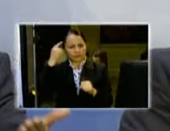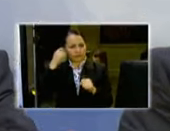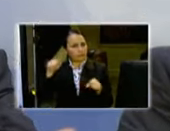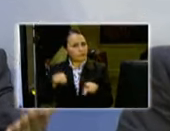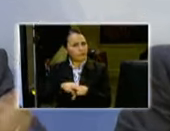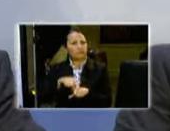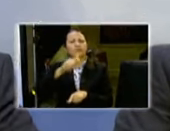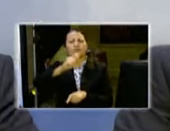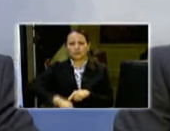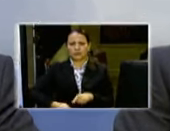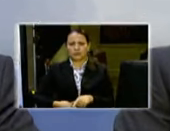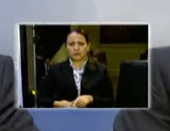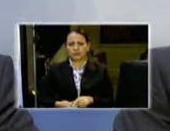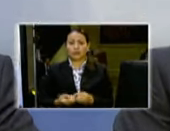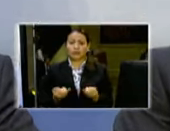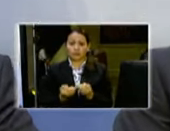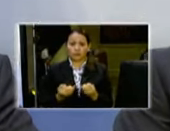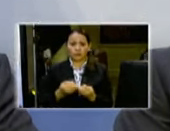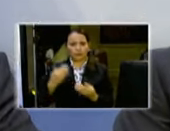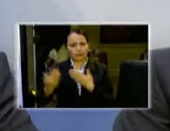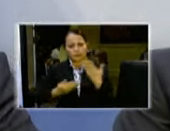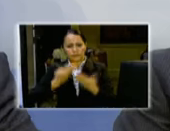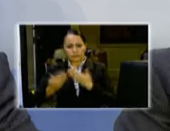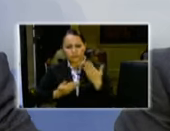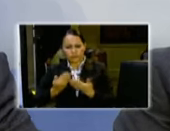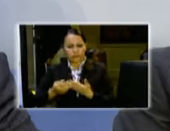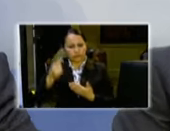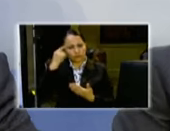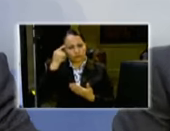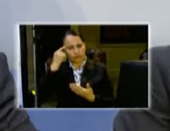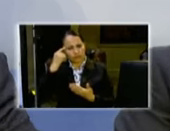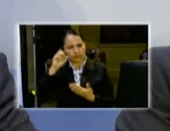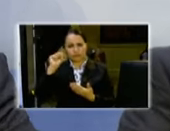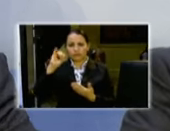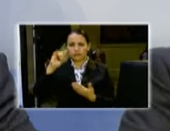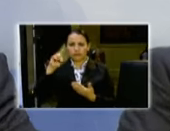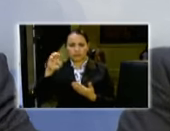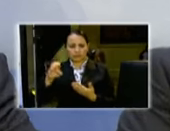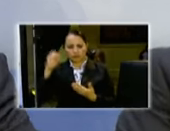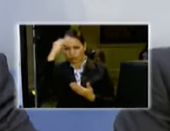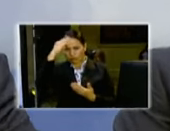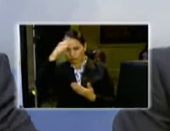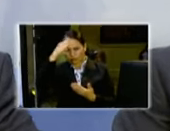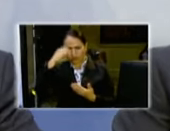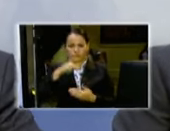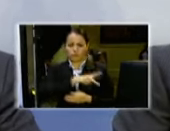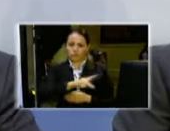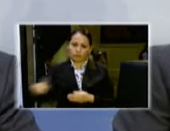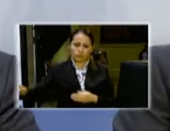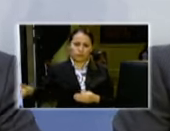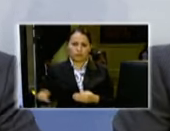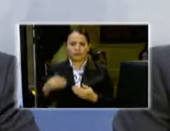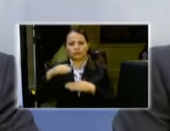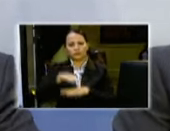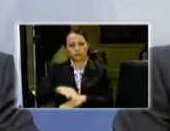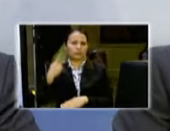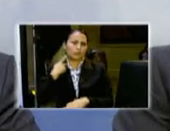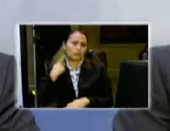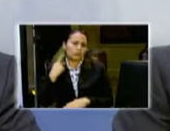sentido? Justamente a través del estudio bienal que levantamos en el CIDE sobre opinión pública y política exterior, ¿qué es lo que quieren